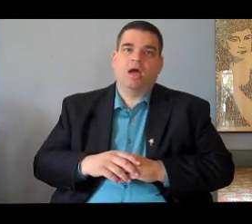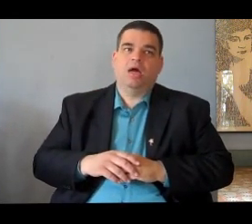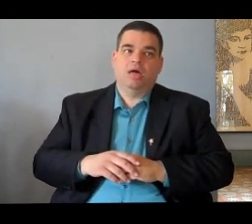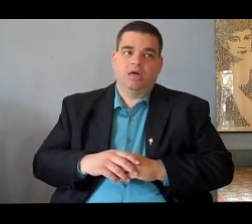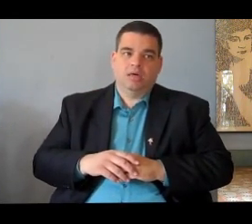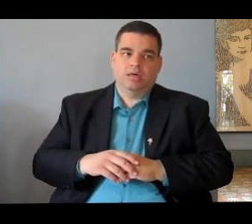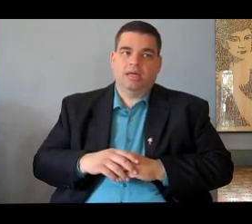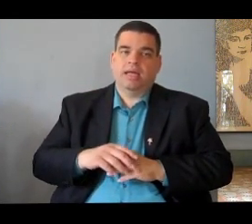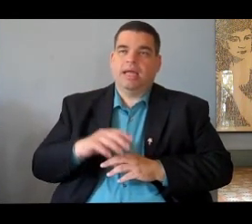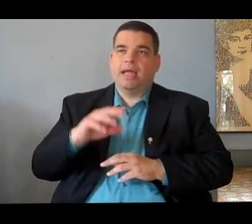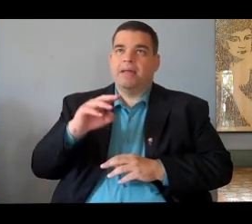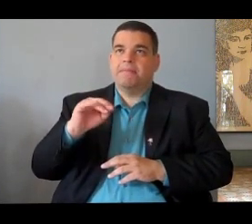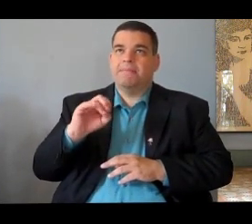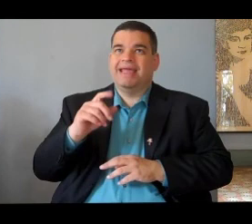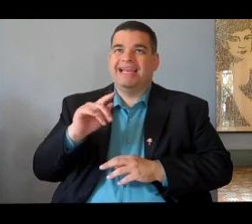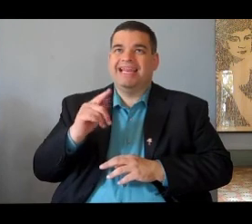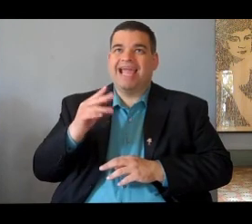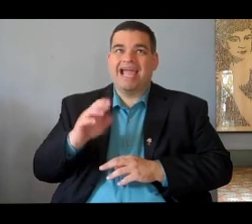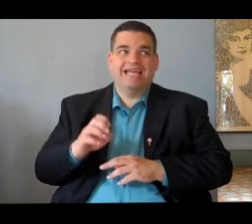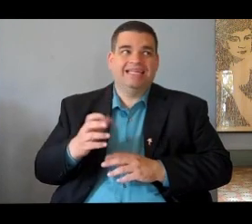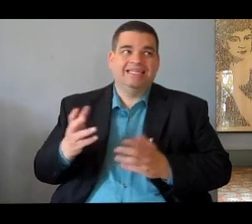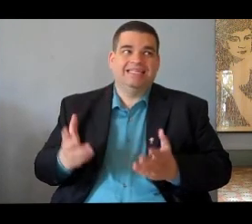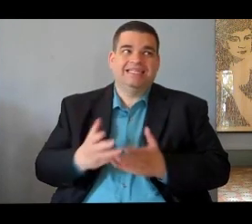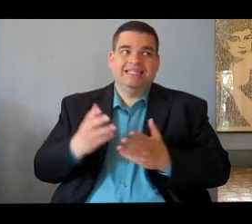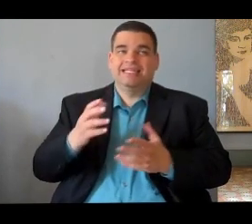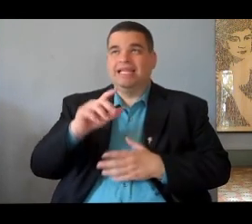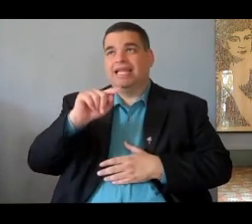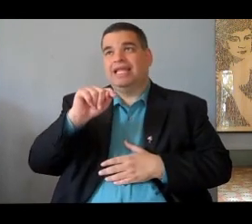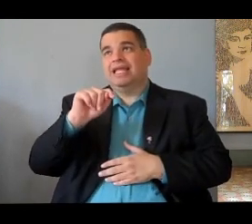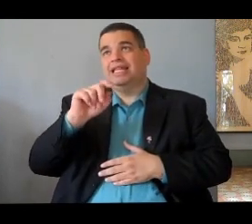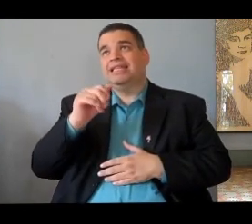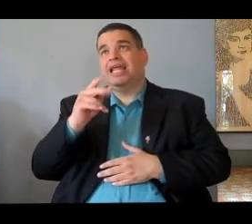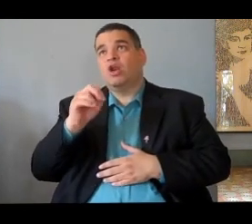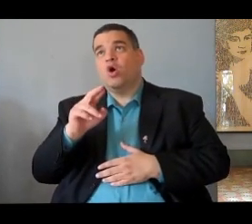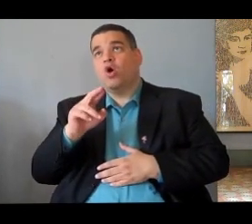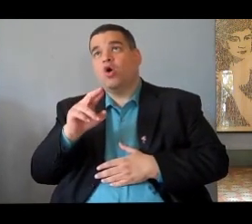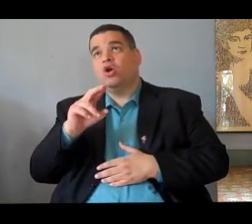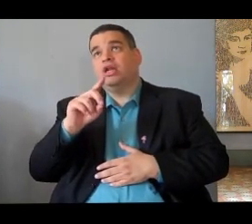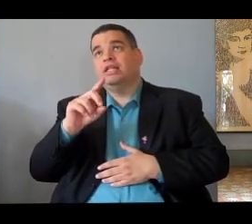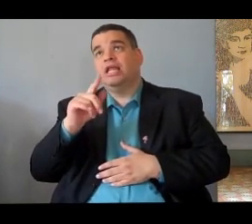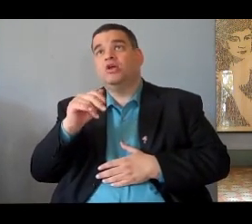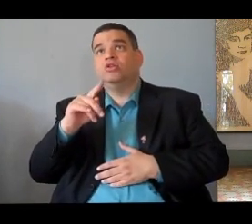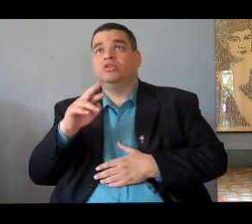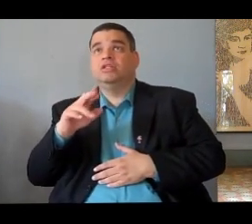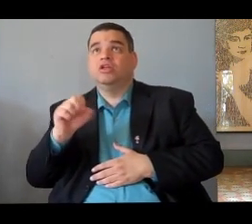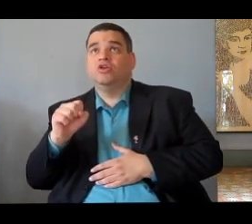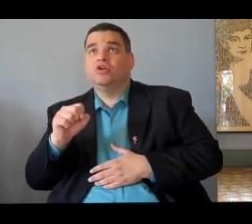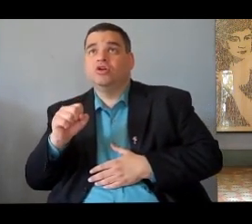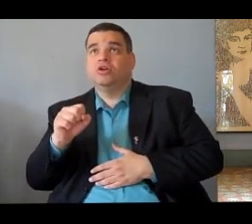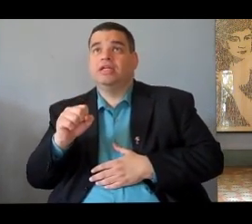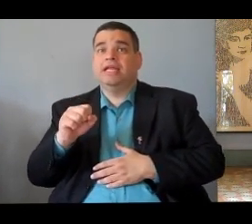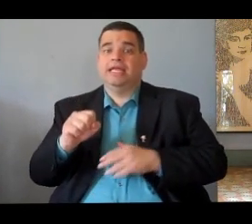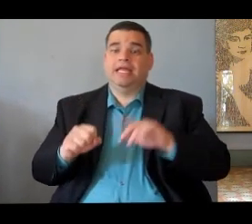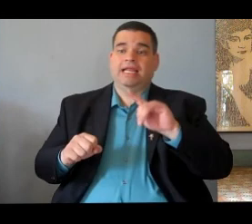está. ¿Qué? Dilo. El tenor de los reyes.